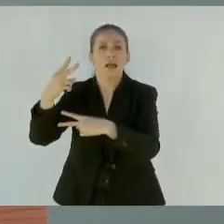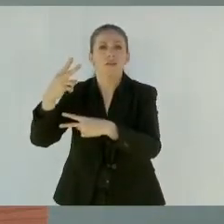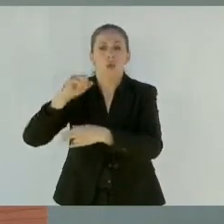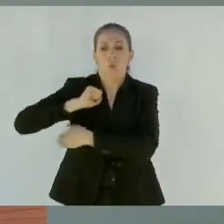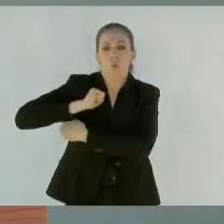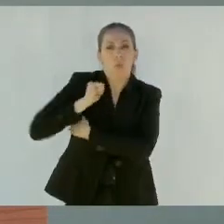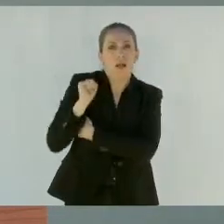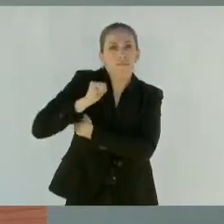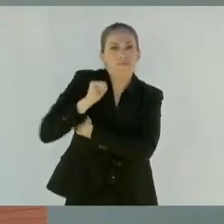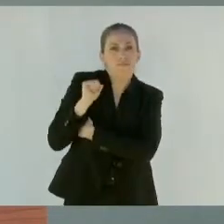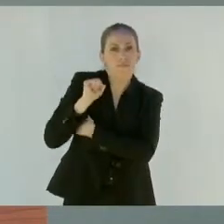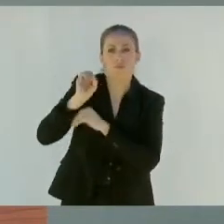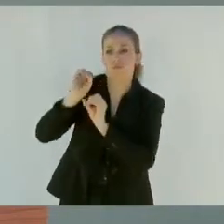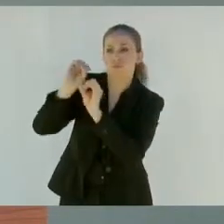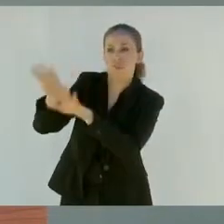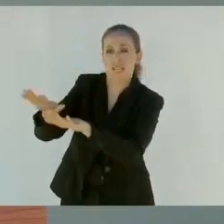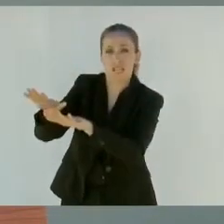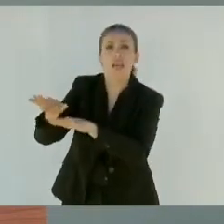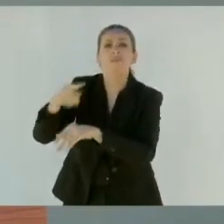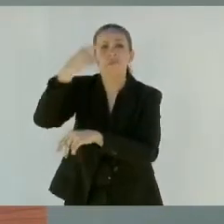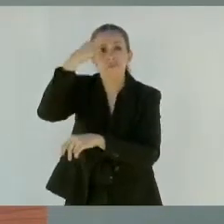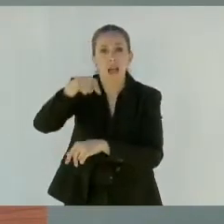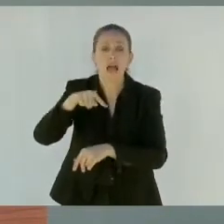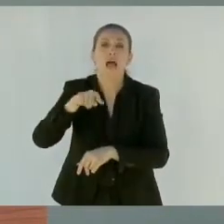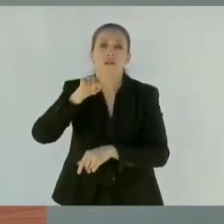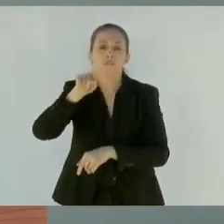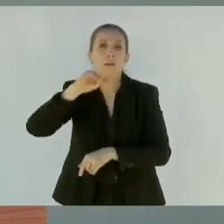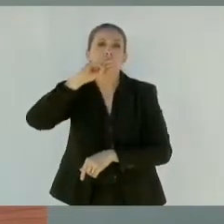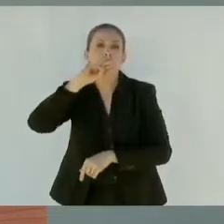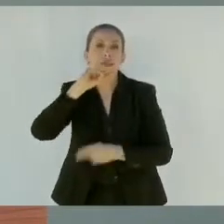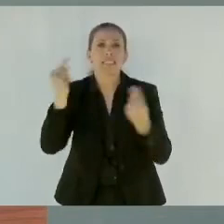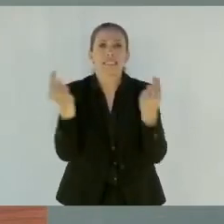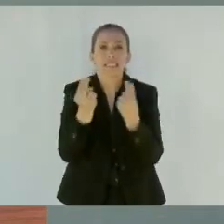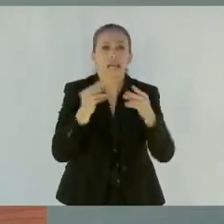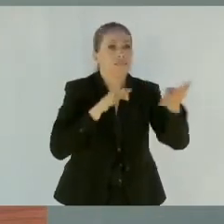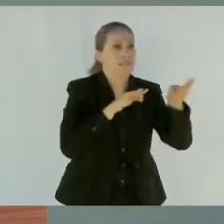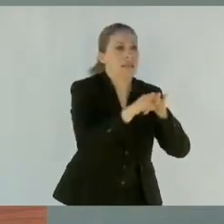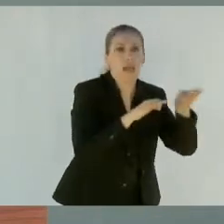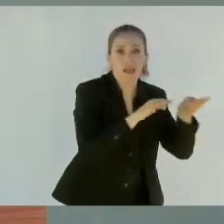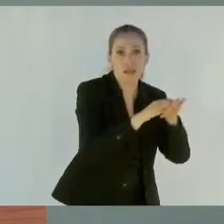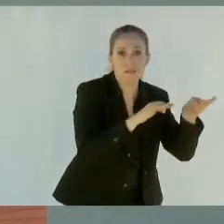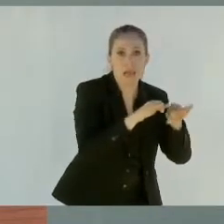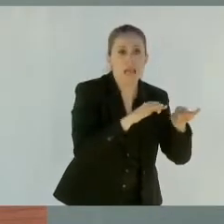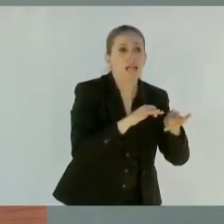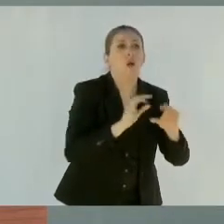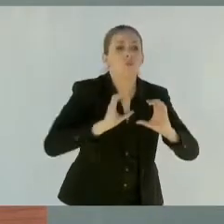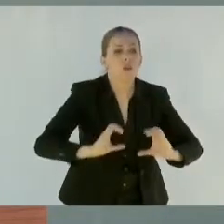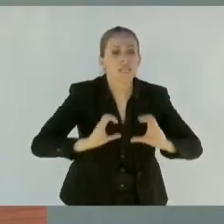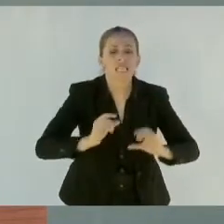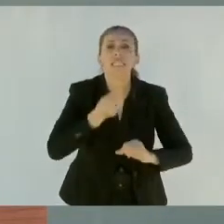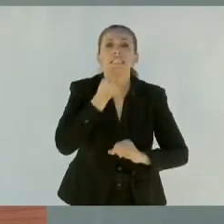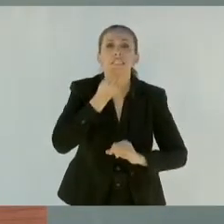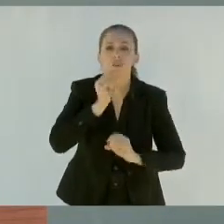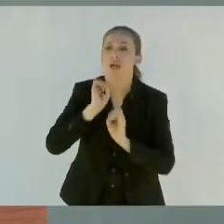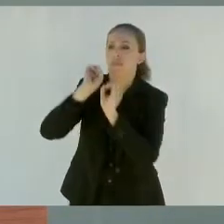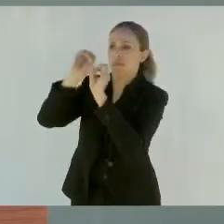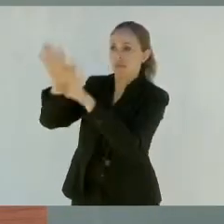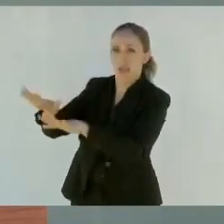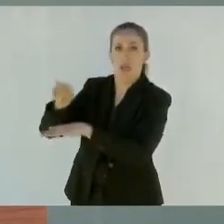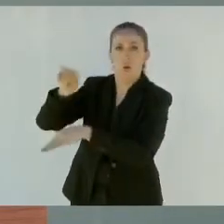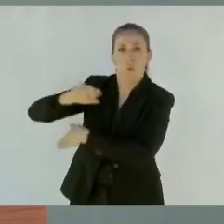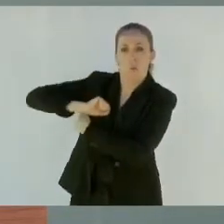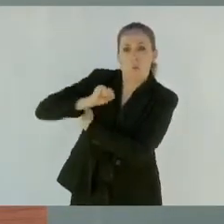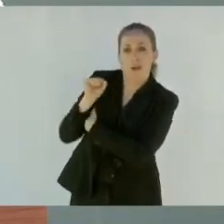madres que trabajan, tienen también este apoyo. Aquí